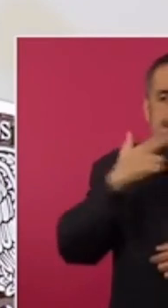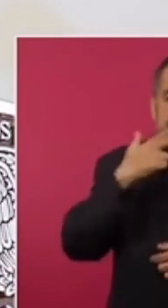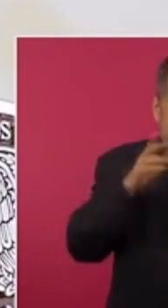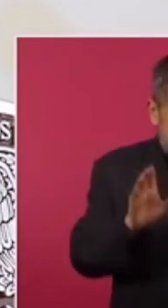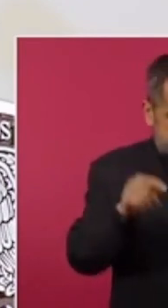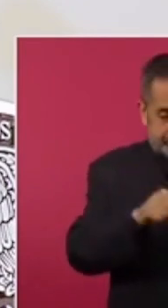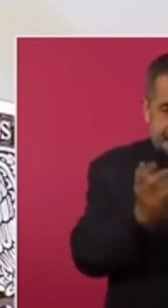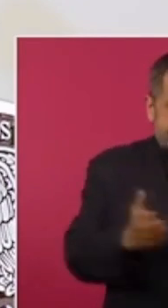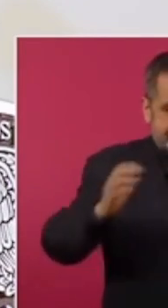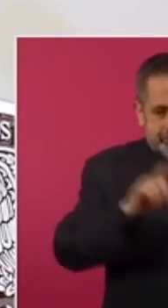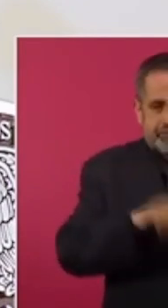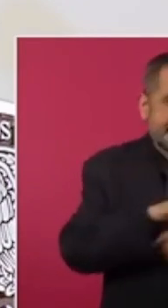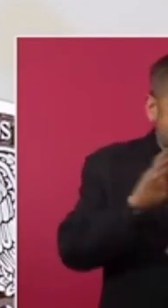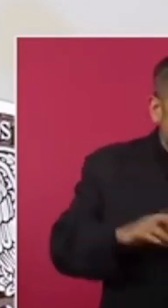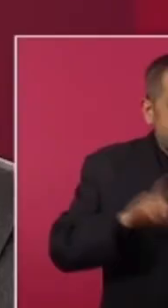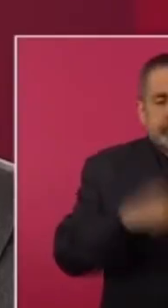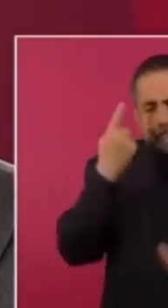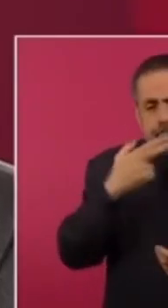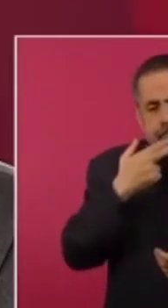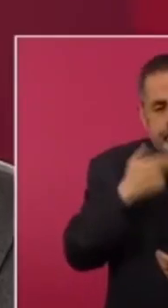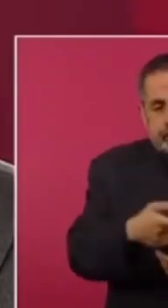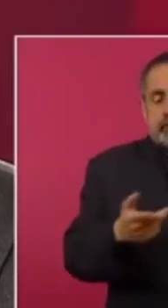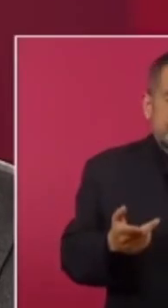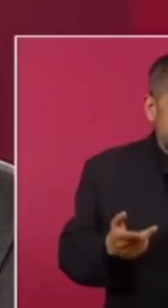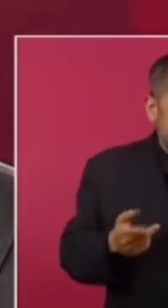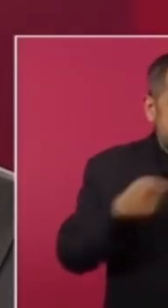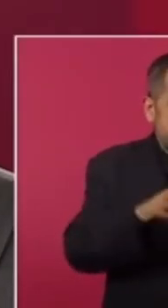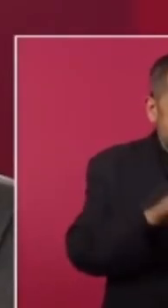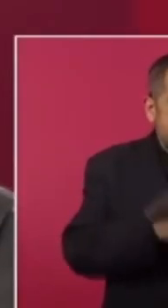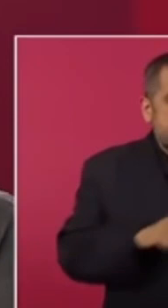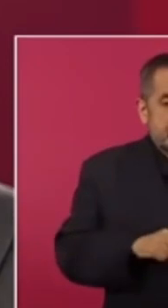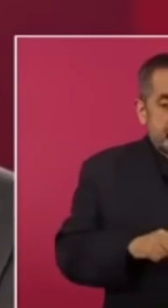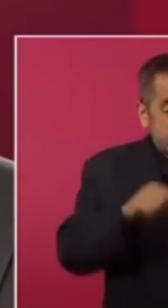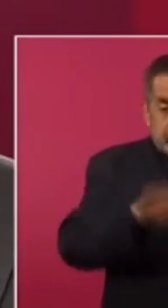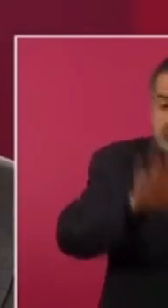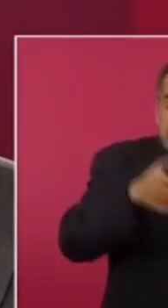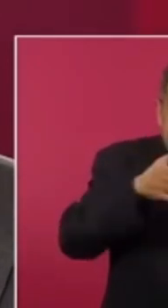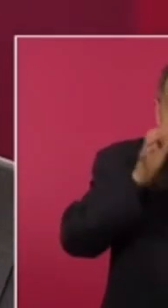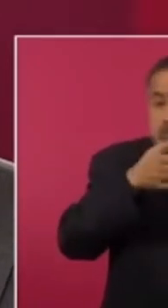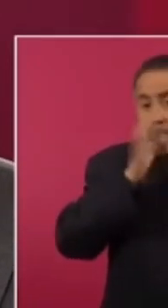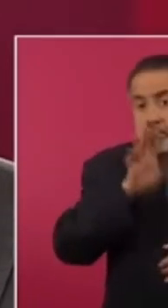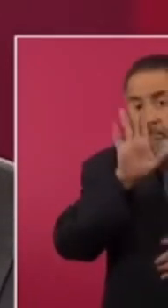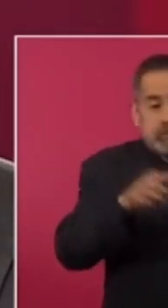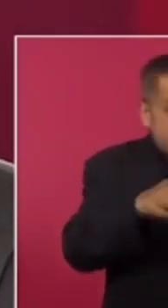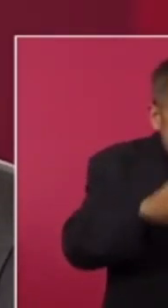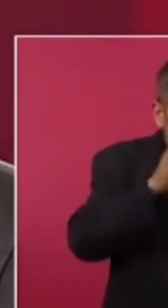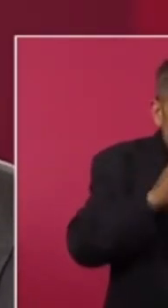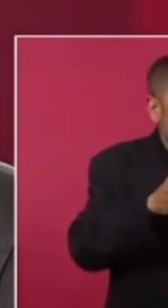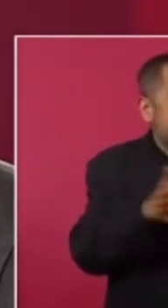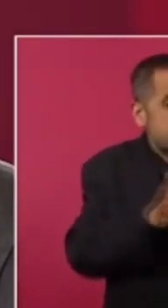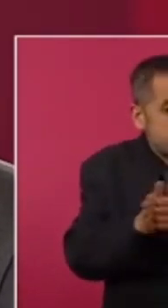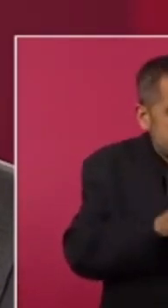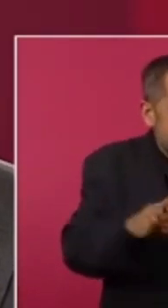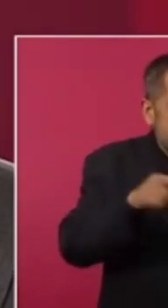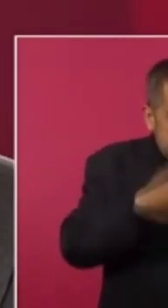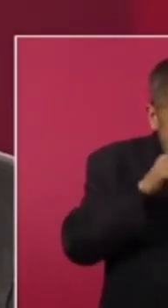estas vasijas y de su finalidad para el consumo de bebidas, para el consumo de chocolate, por ejemplo,